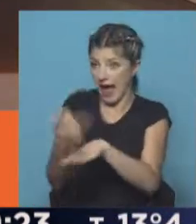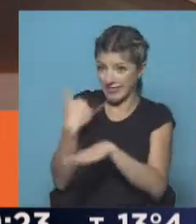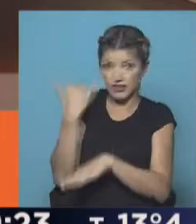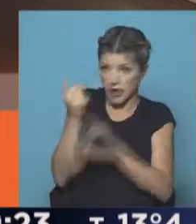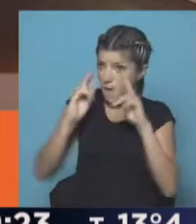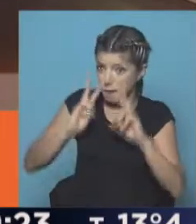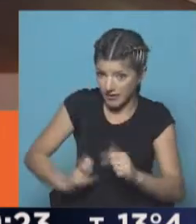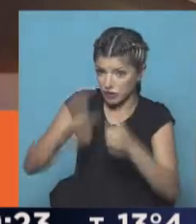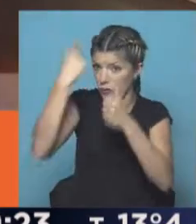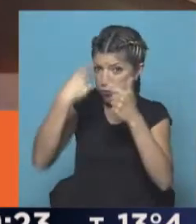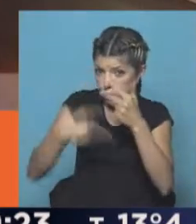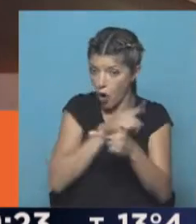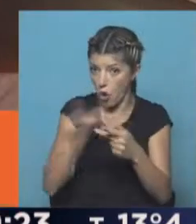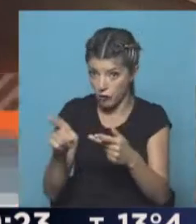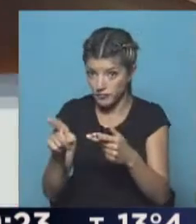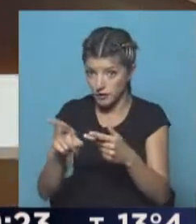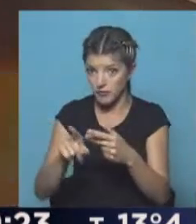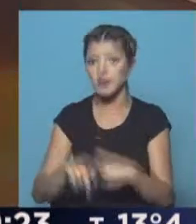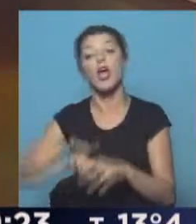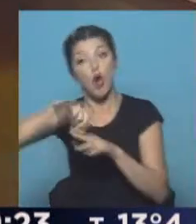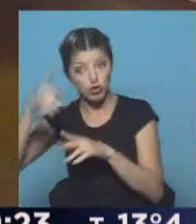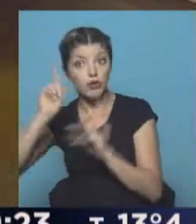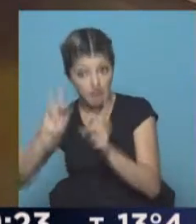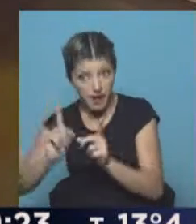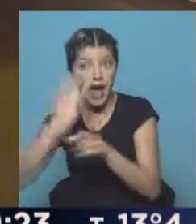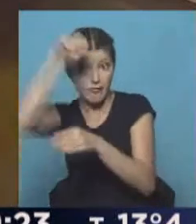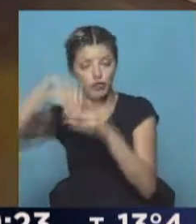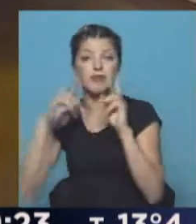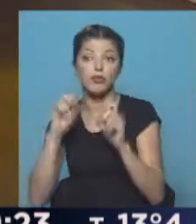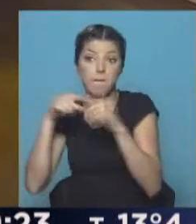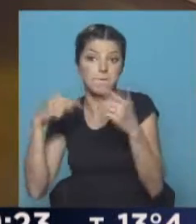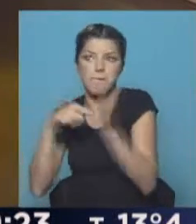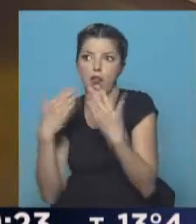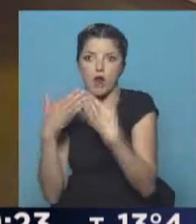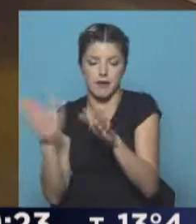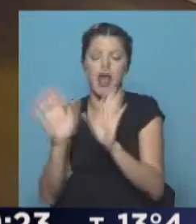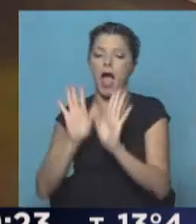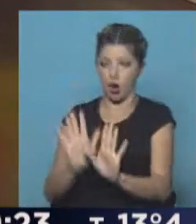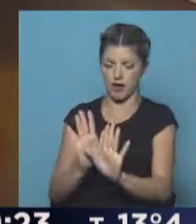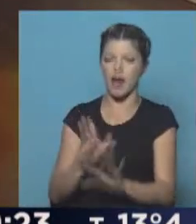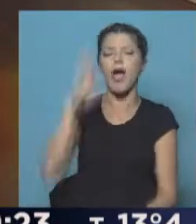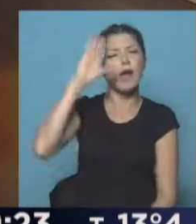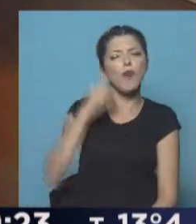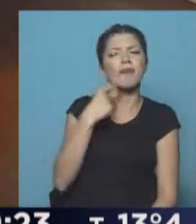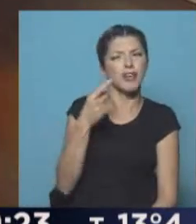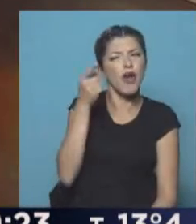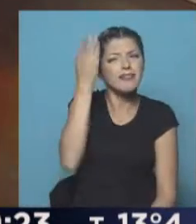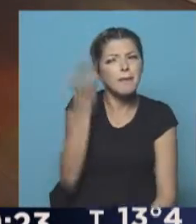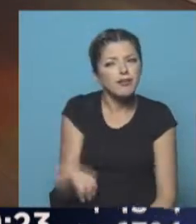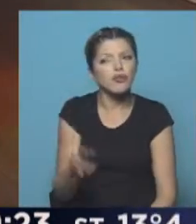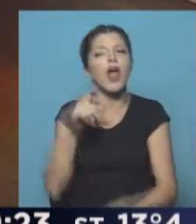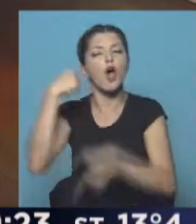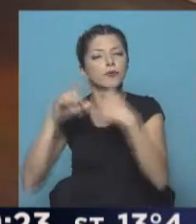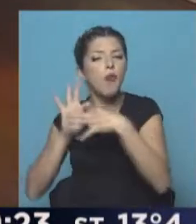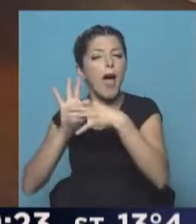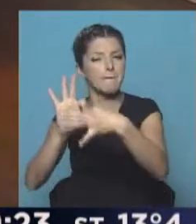y el resto de los procesados están en libertad, Canicoba Corral determinó que el Caballo Suárez todavía sigue teniendo injerencia en el gremio